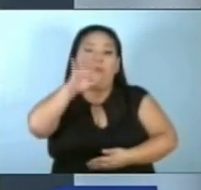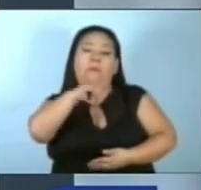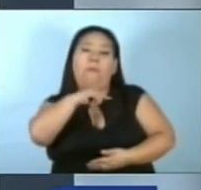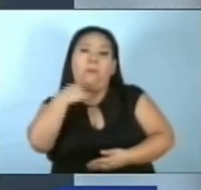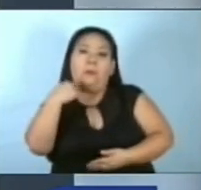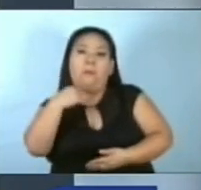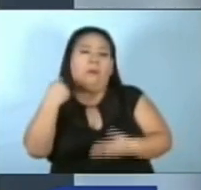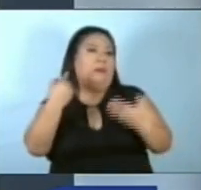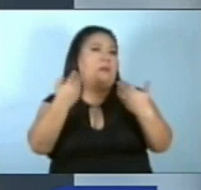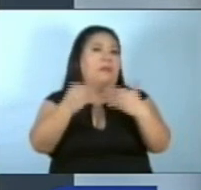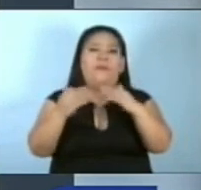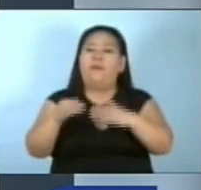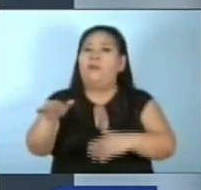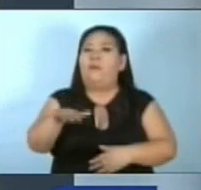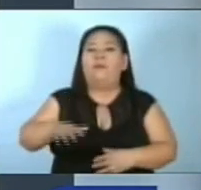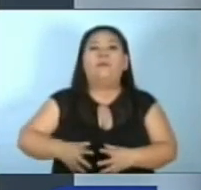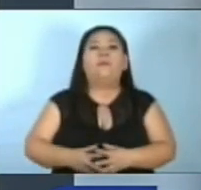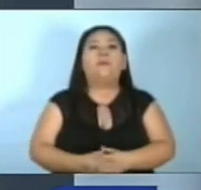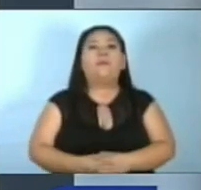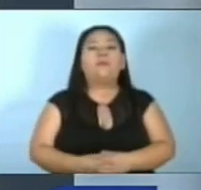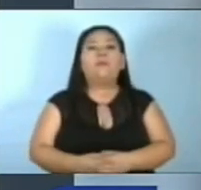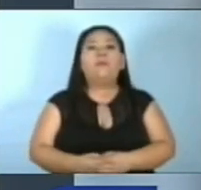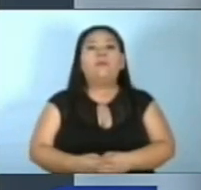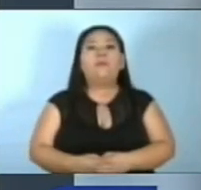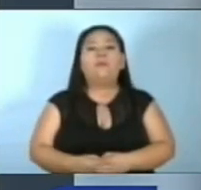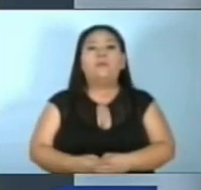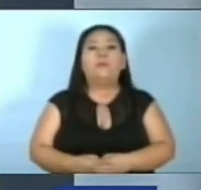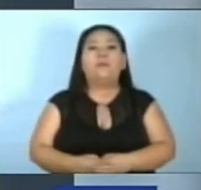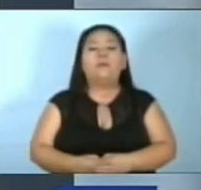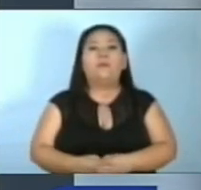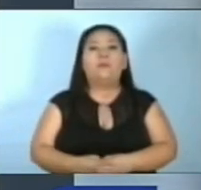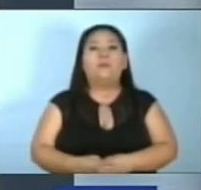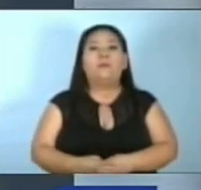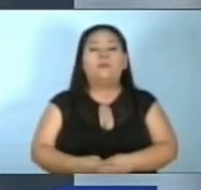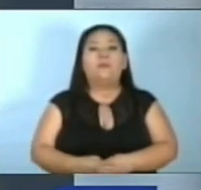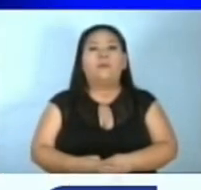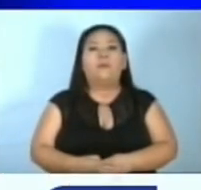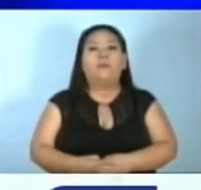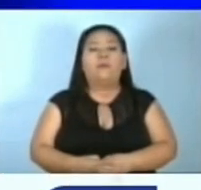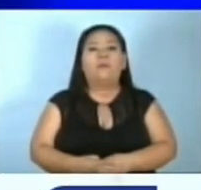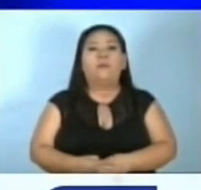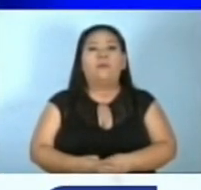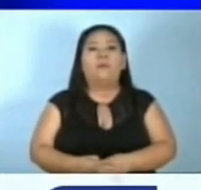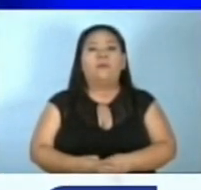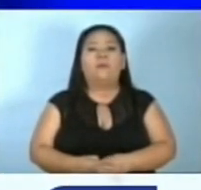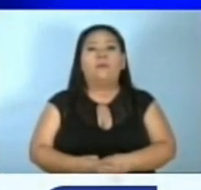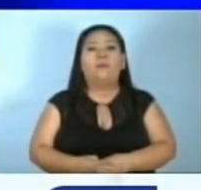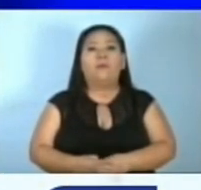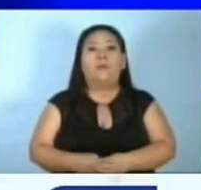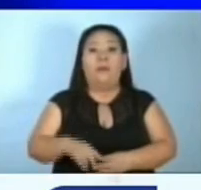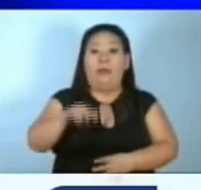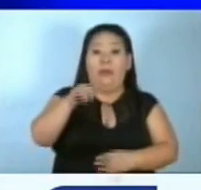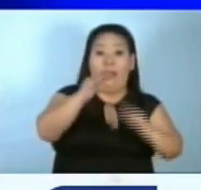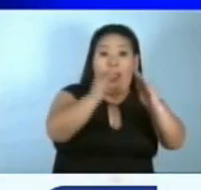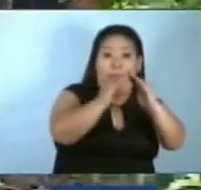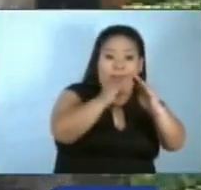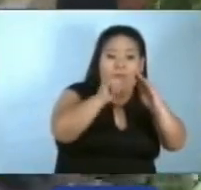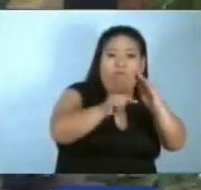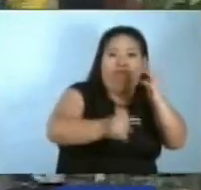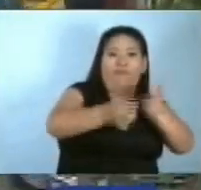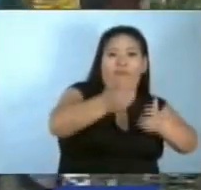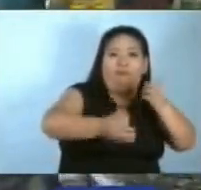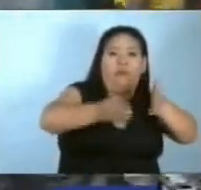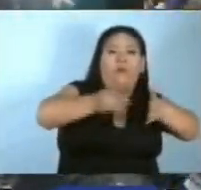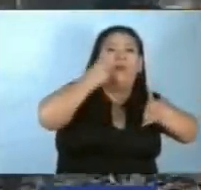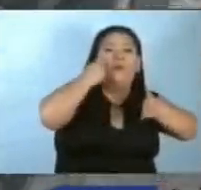en los baños de un centro comercial. Por el momento, se realizan las investigaciones para resolver el caso. En un lapso de